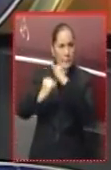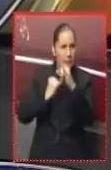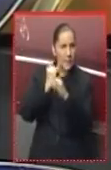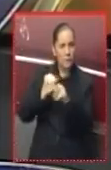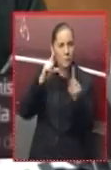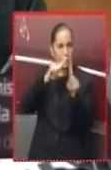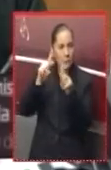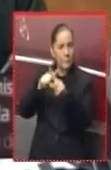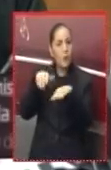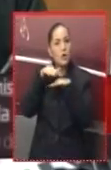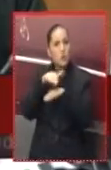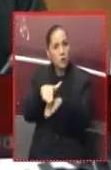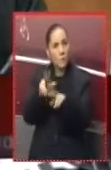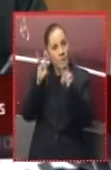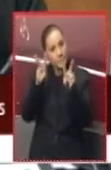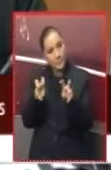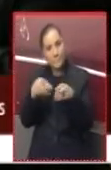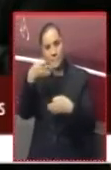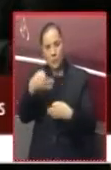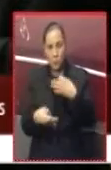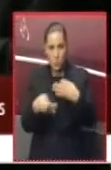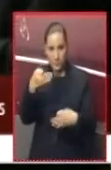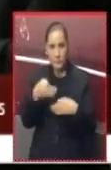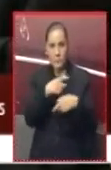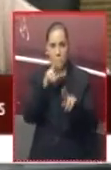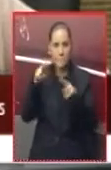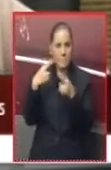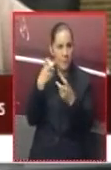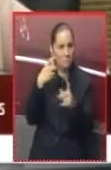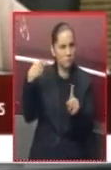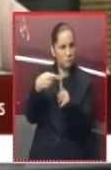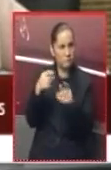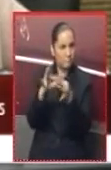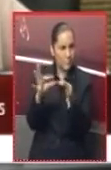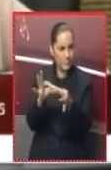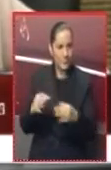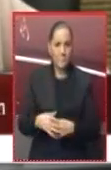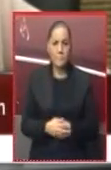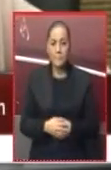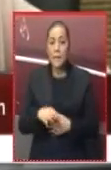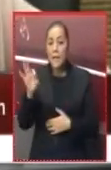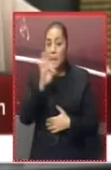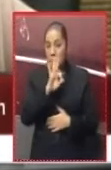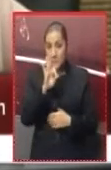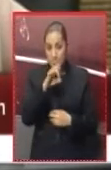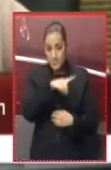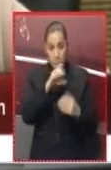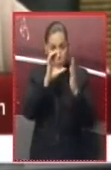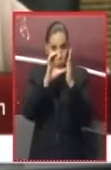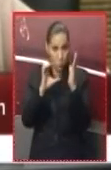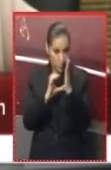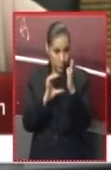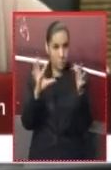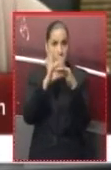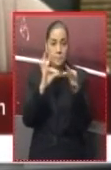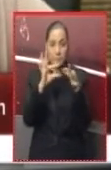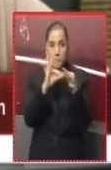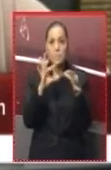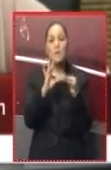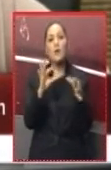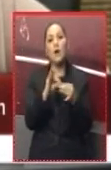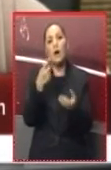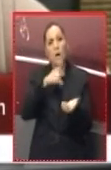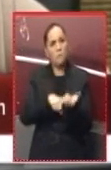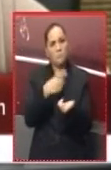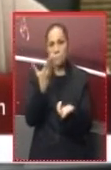de resoluciones judiciales. Si la Constitución restringe un derecho de manera incompatible,